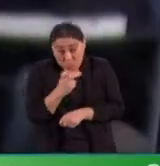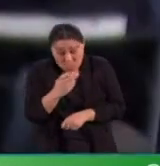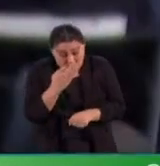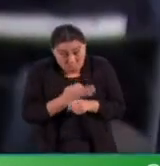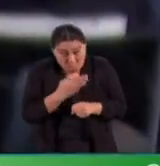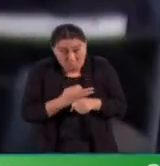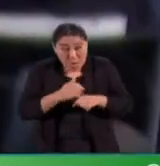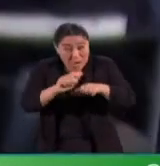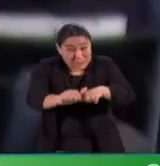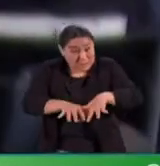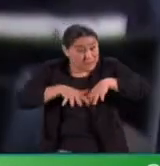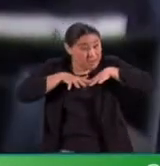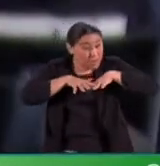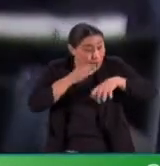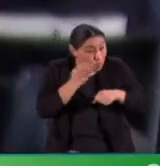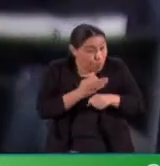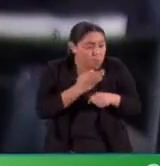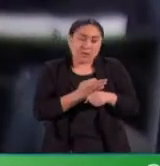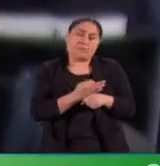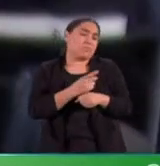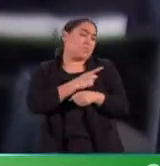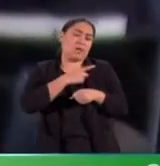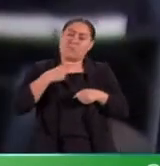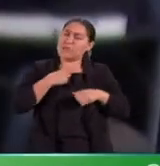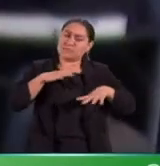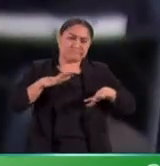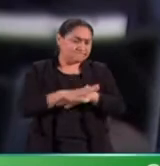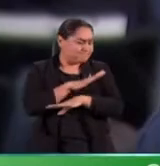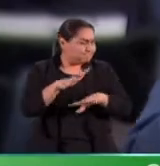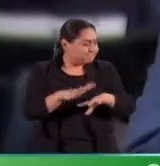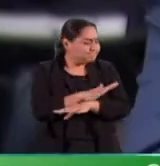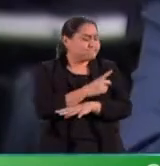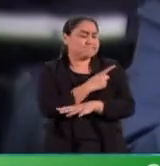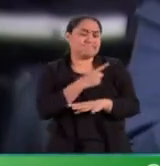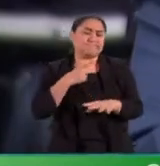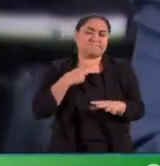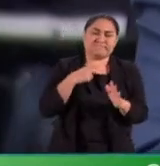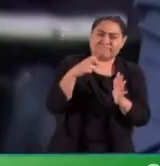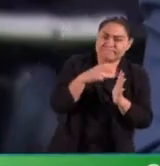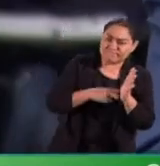de corregirse, debe de rectificarse.